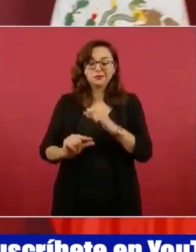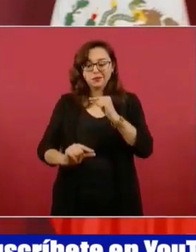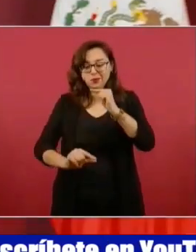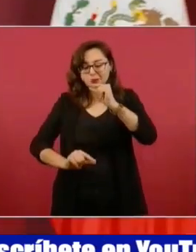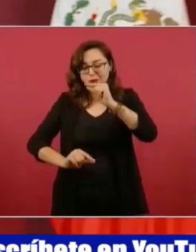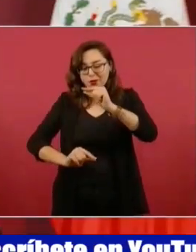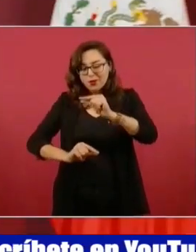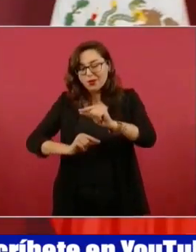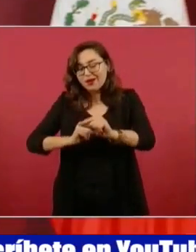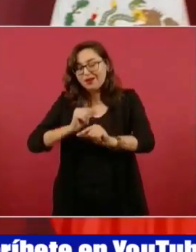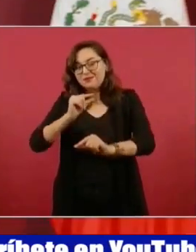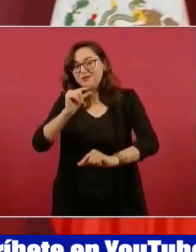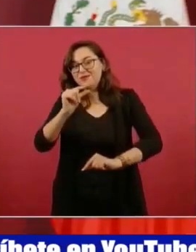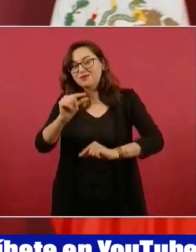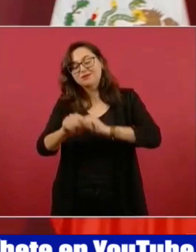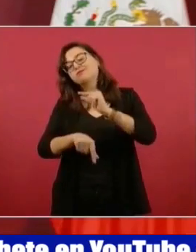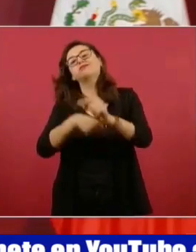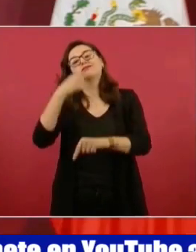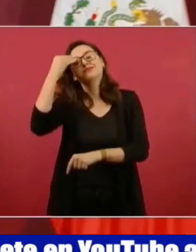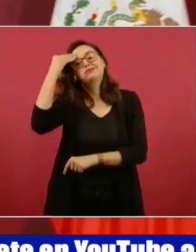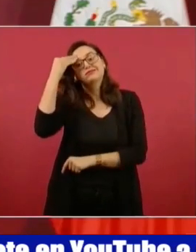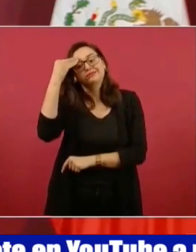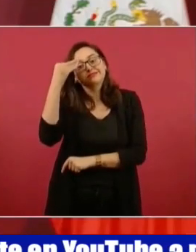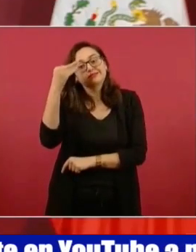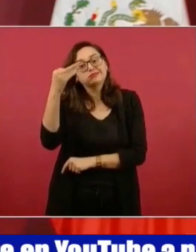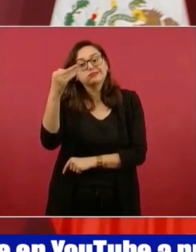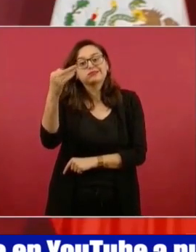que llevan tiempo.